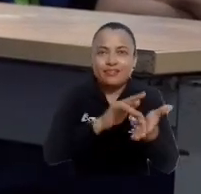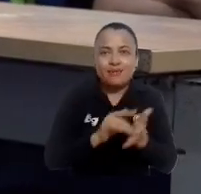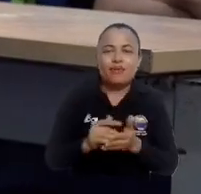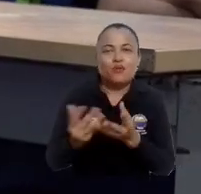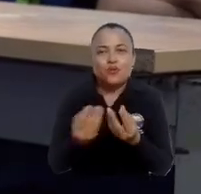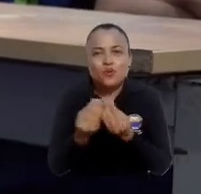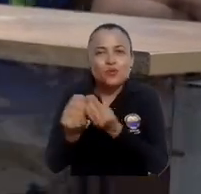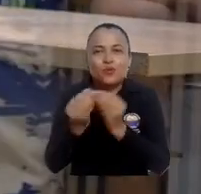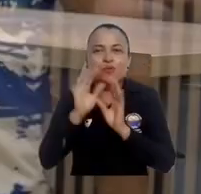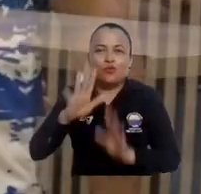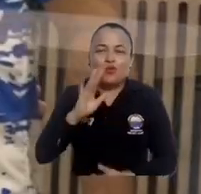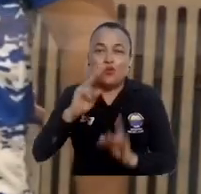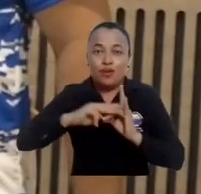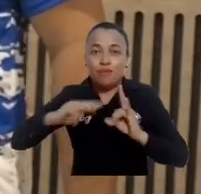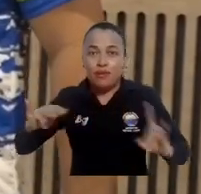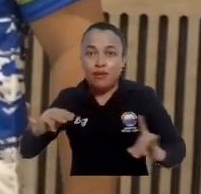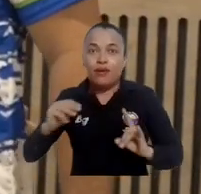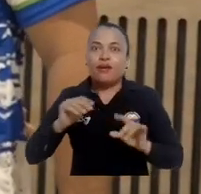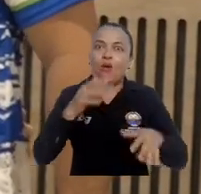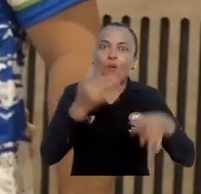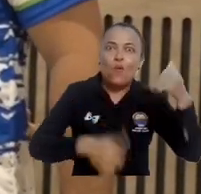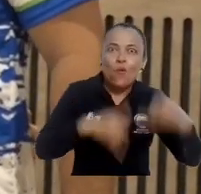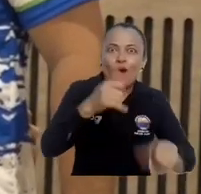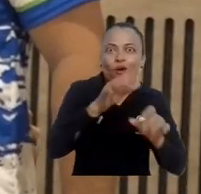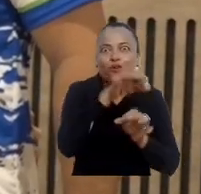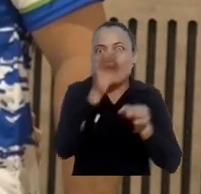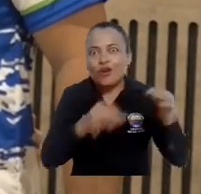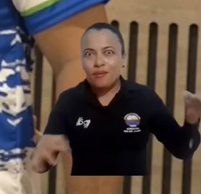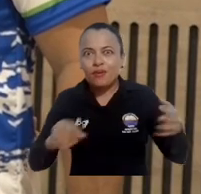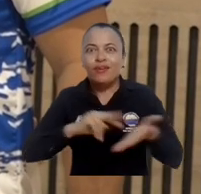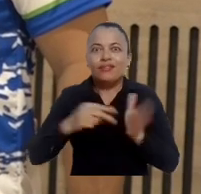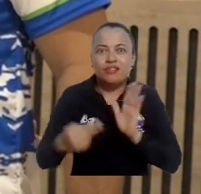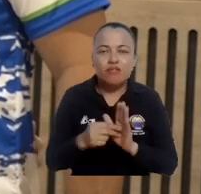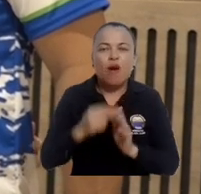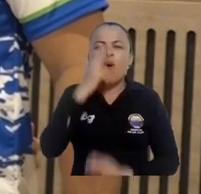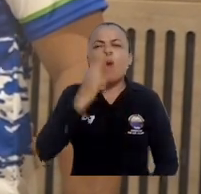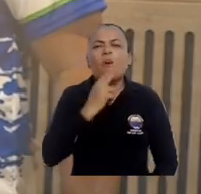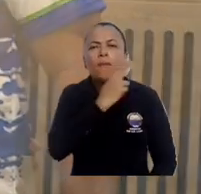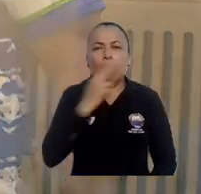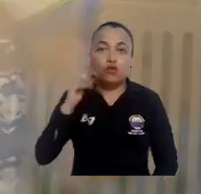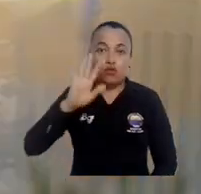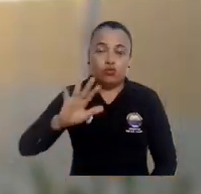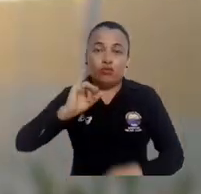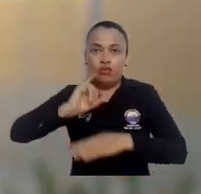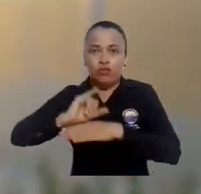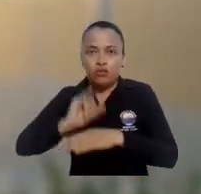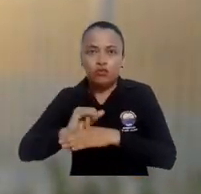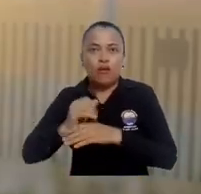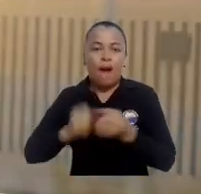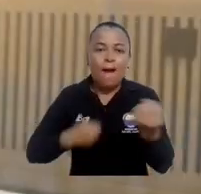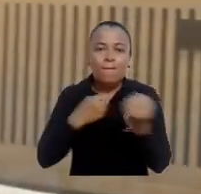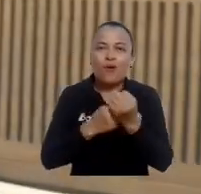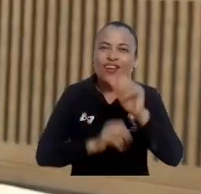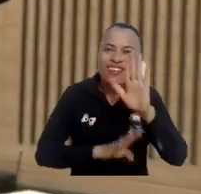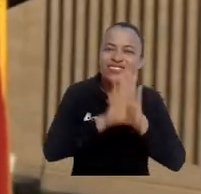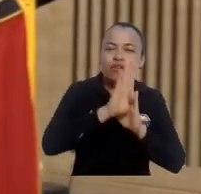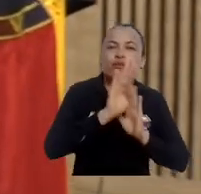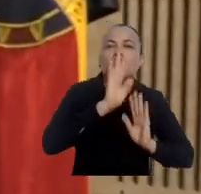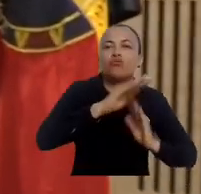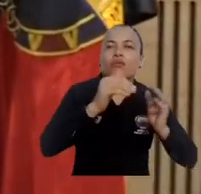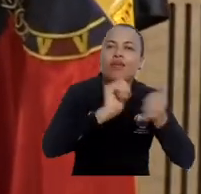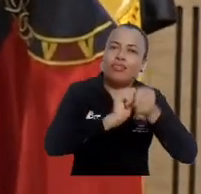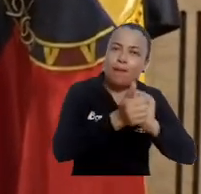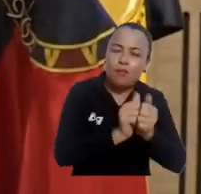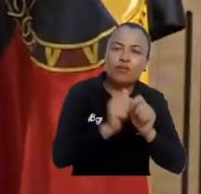La participación de los miembros de Unimagdalena en los Juegos Olímpicos se enmarca en ese compromiso institucional de seguir apoyando el desarrollo del